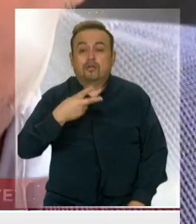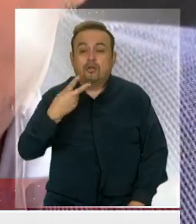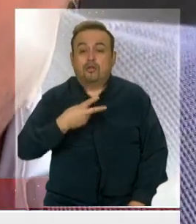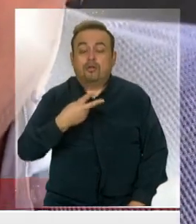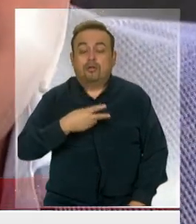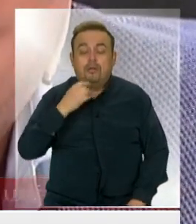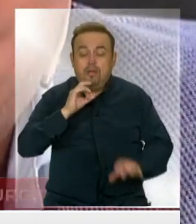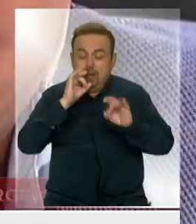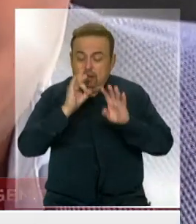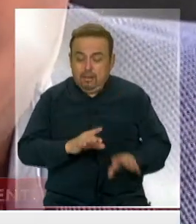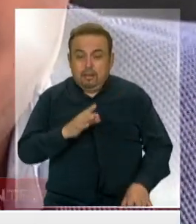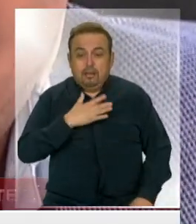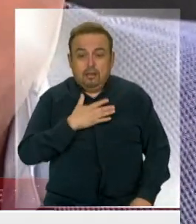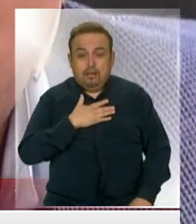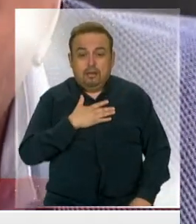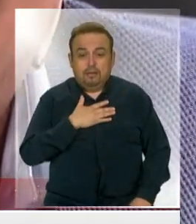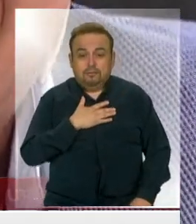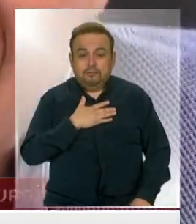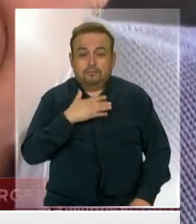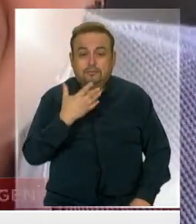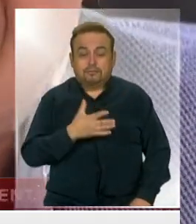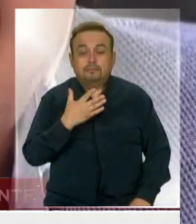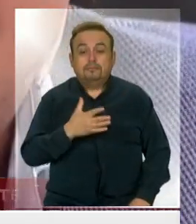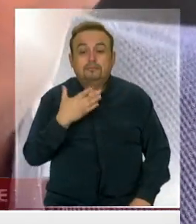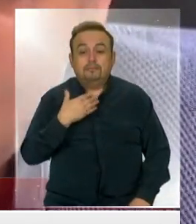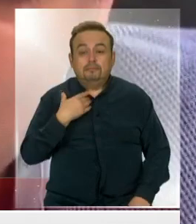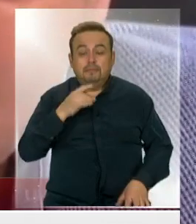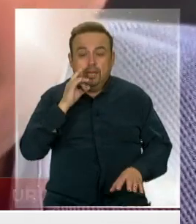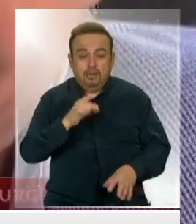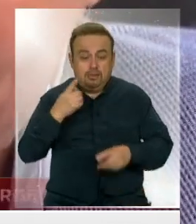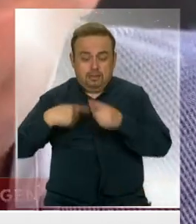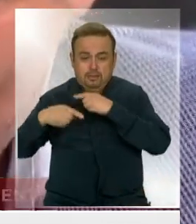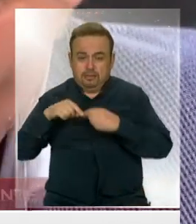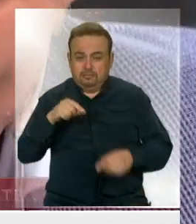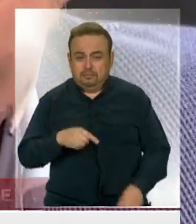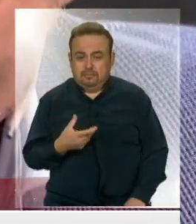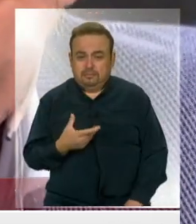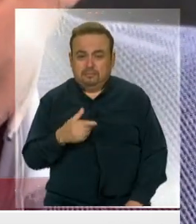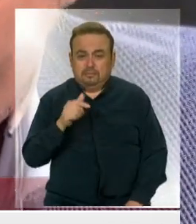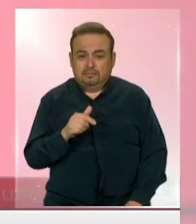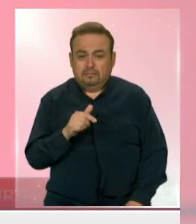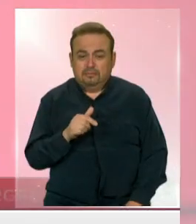que marca una bisagra en la historia.